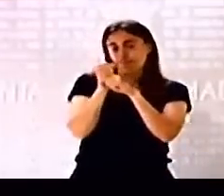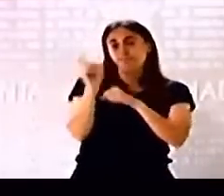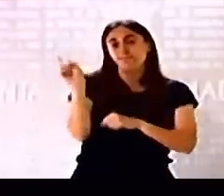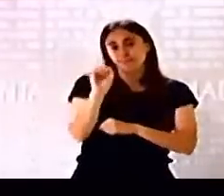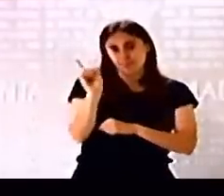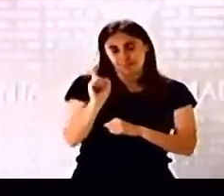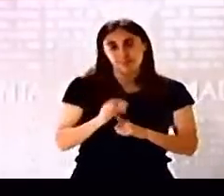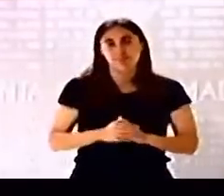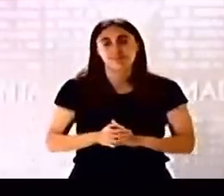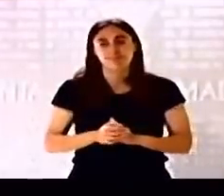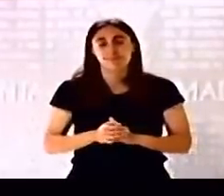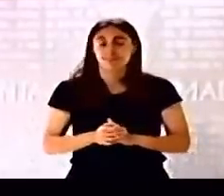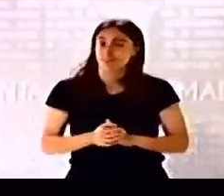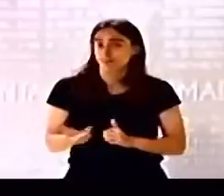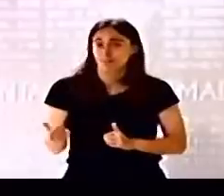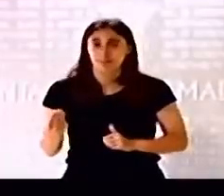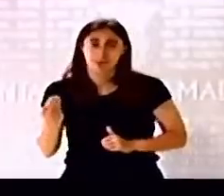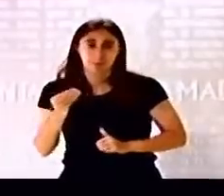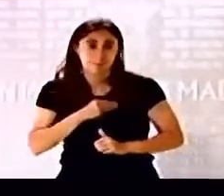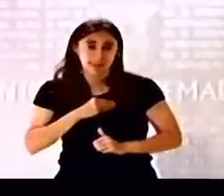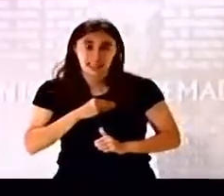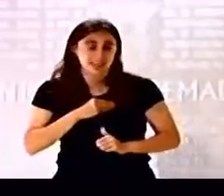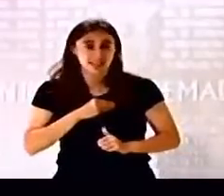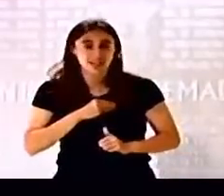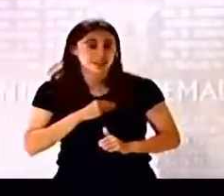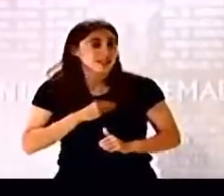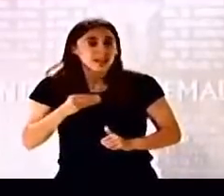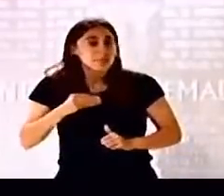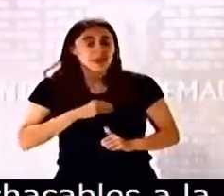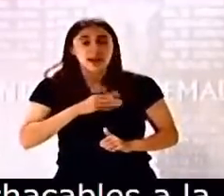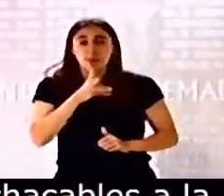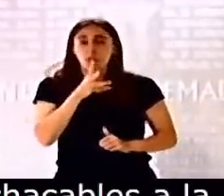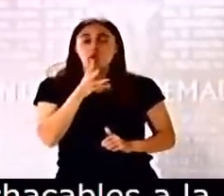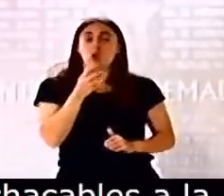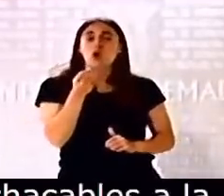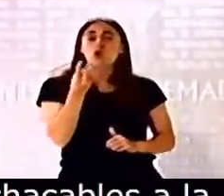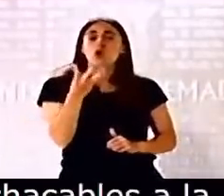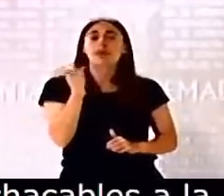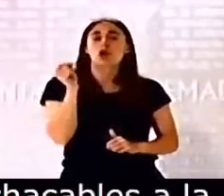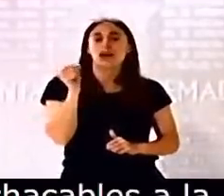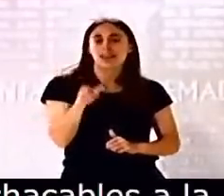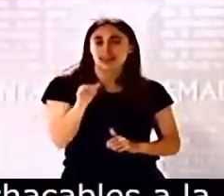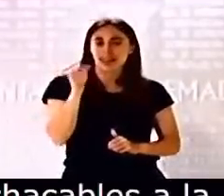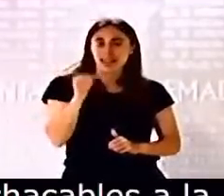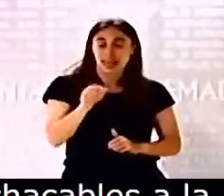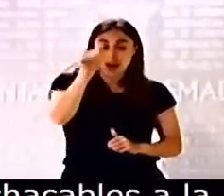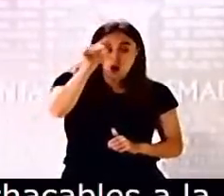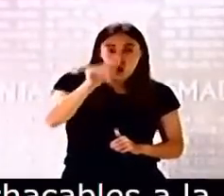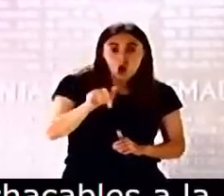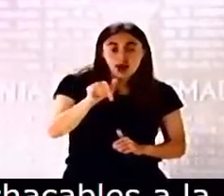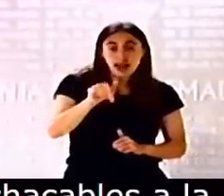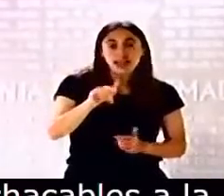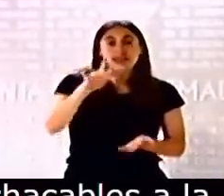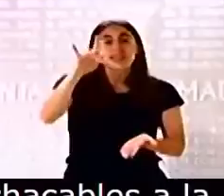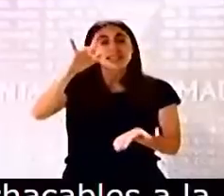Lamentablemente, las cifras de incidencia de hoy incluyen un episodio